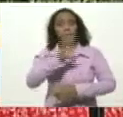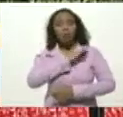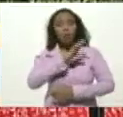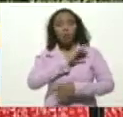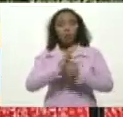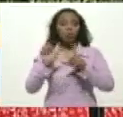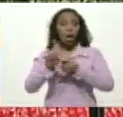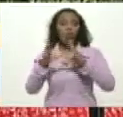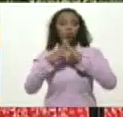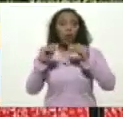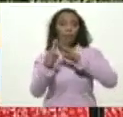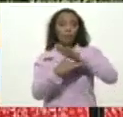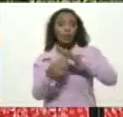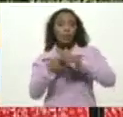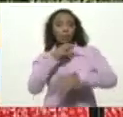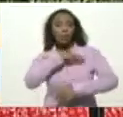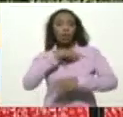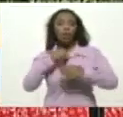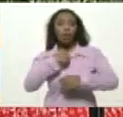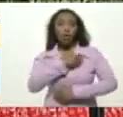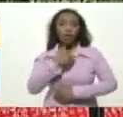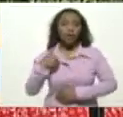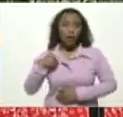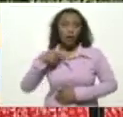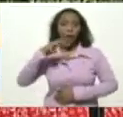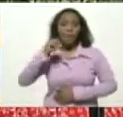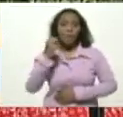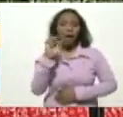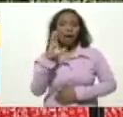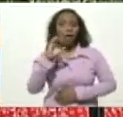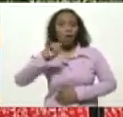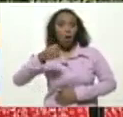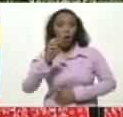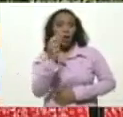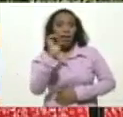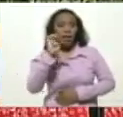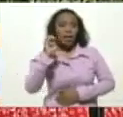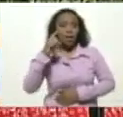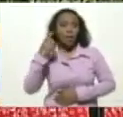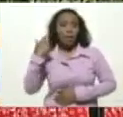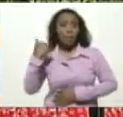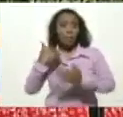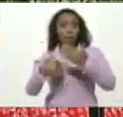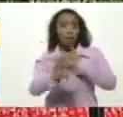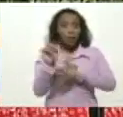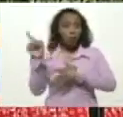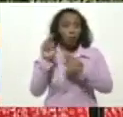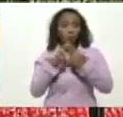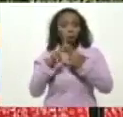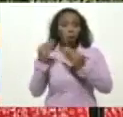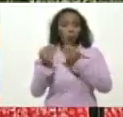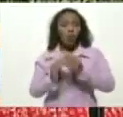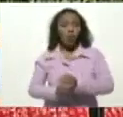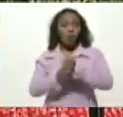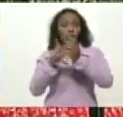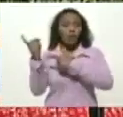las bases de misiones. Yo quisiera que Marjorie, para que vayamos conociendo a estas lideresas,